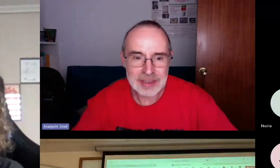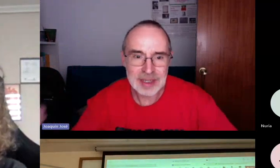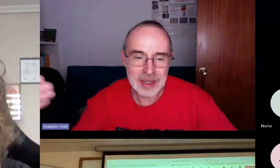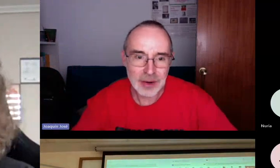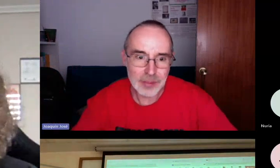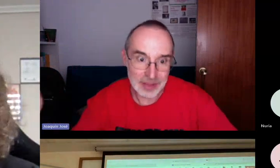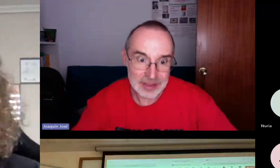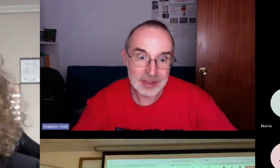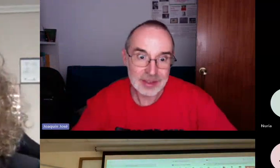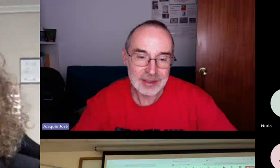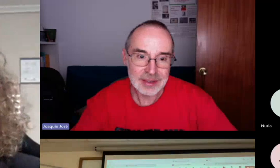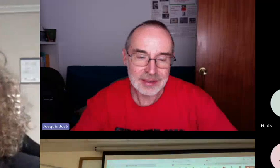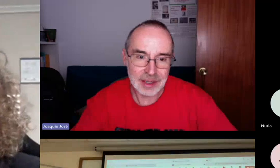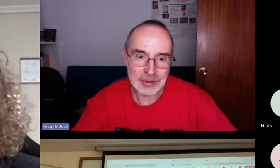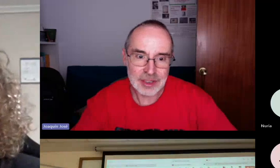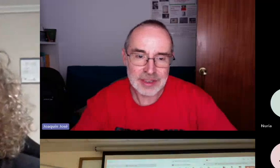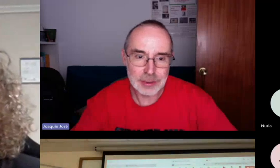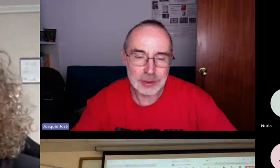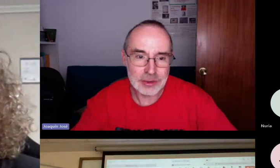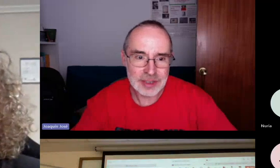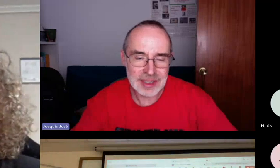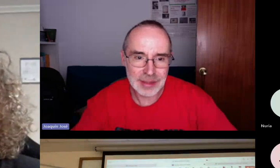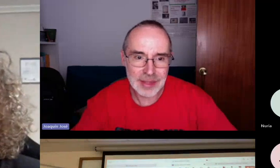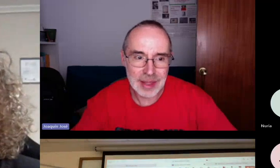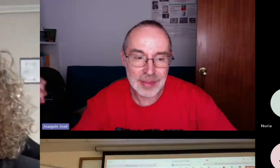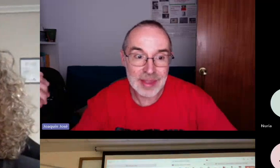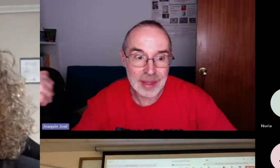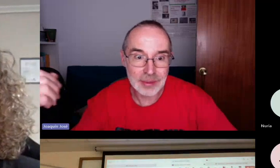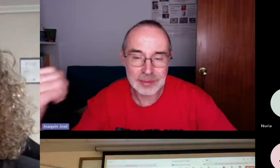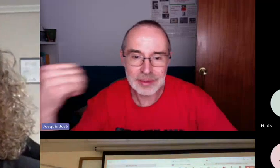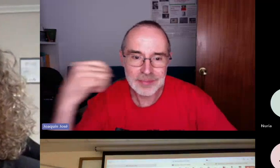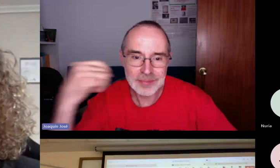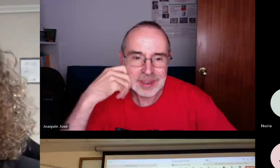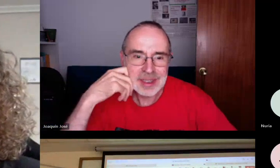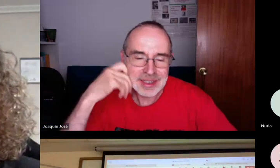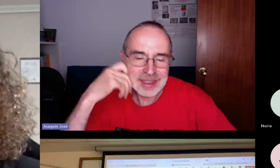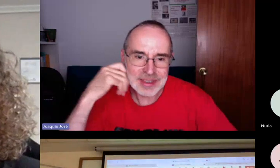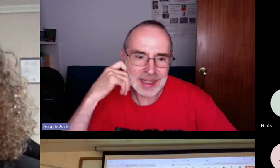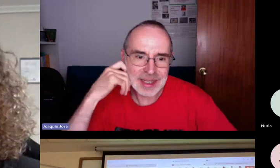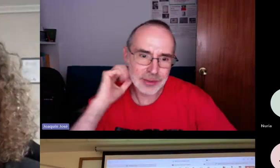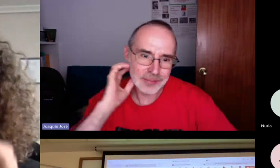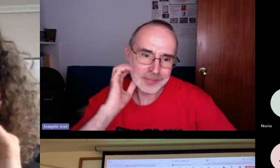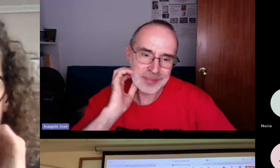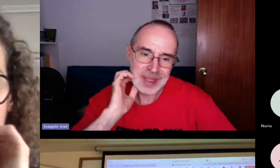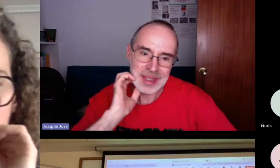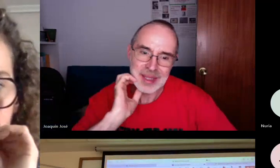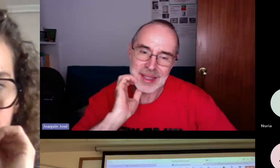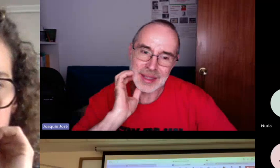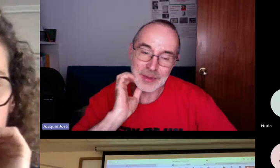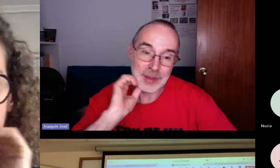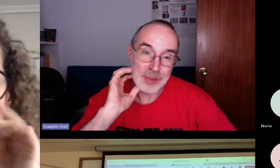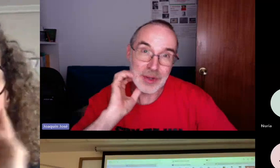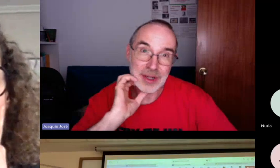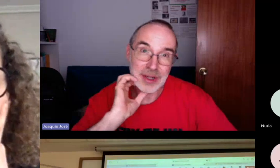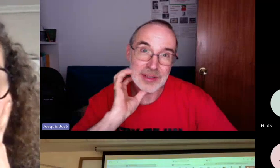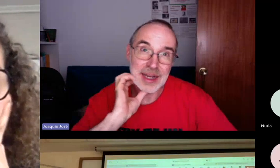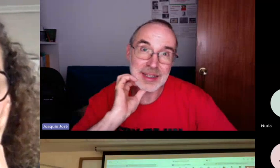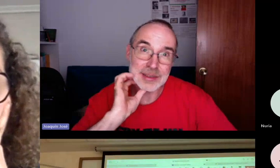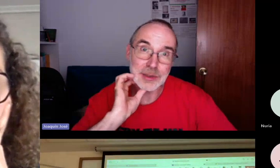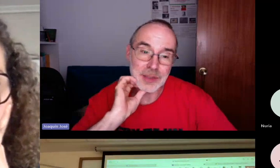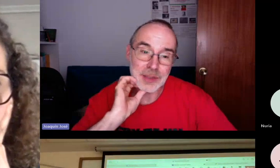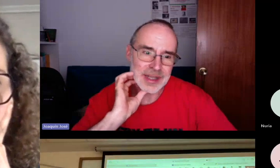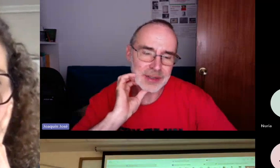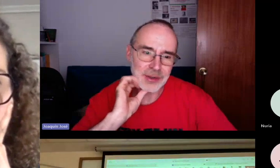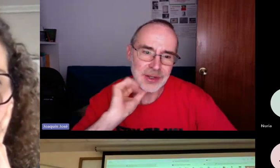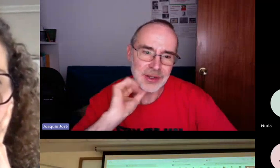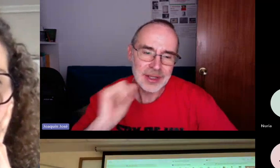profesores, hombres, de los institutos de enseñanza media y de bachillerato, bueno, eran